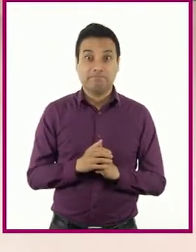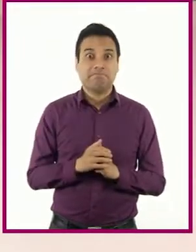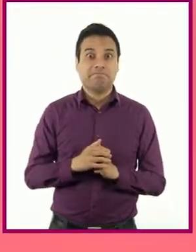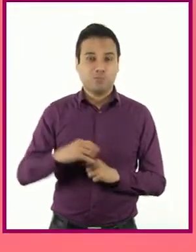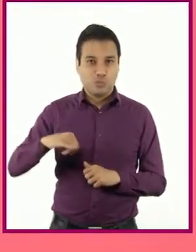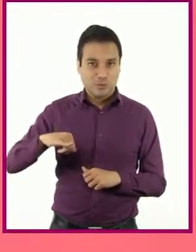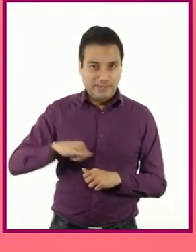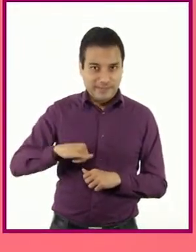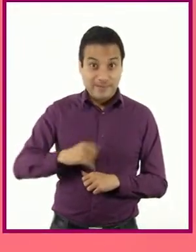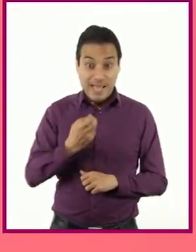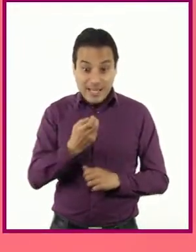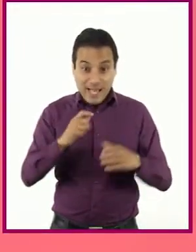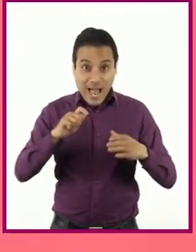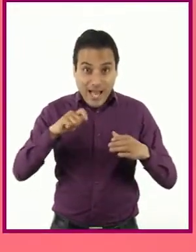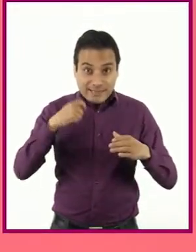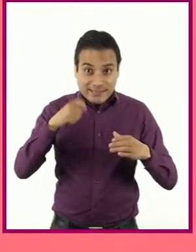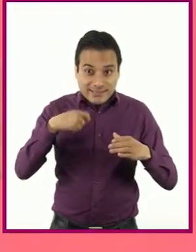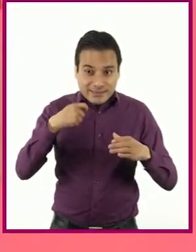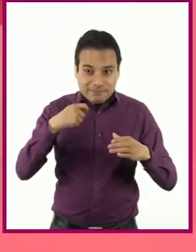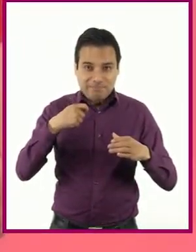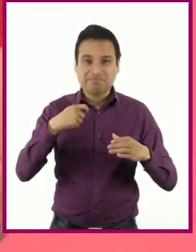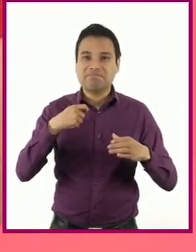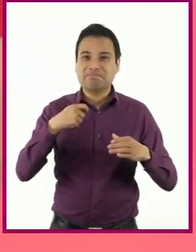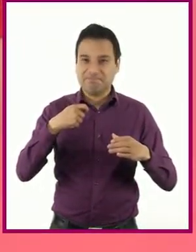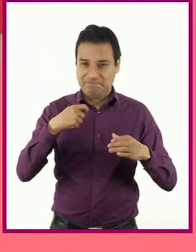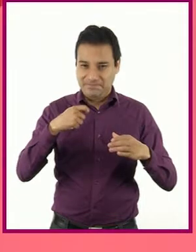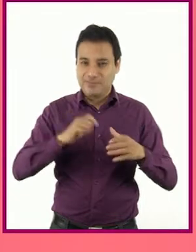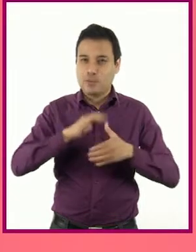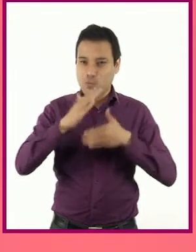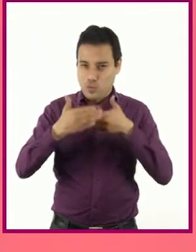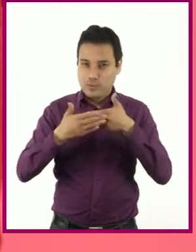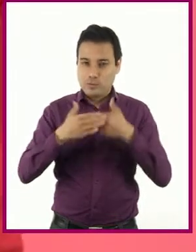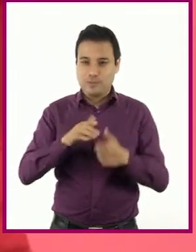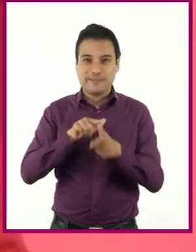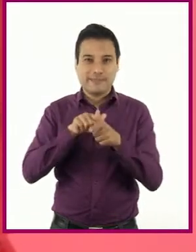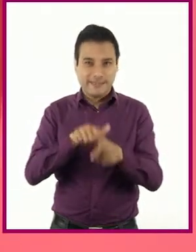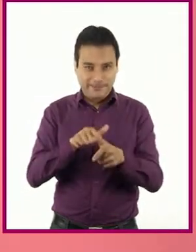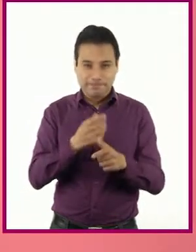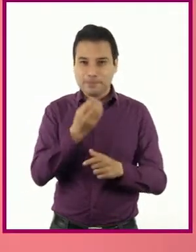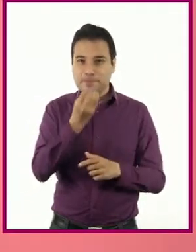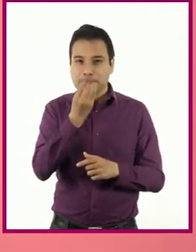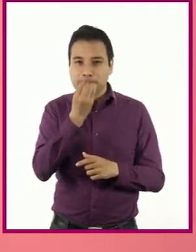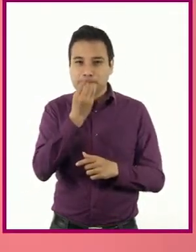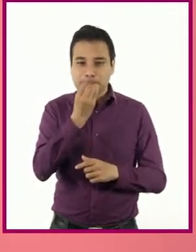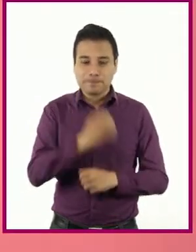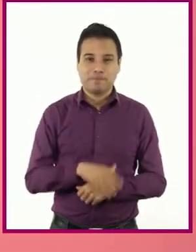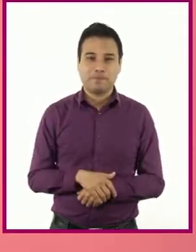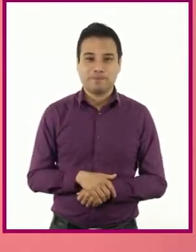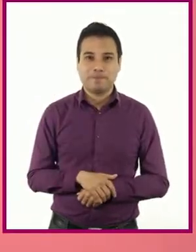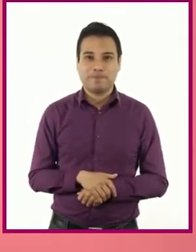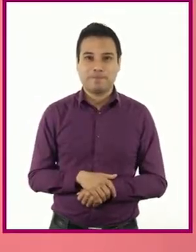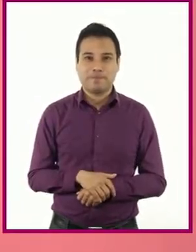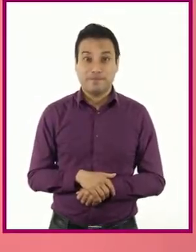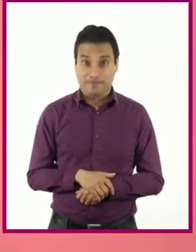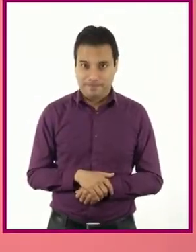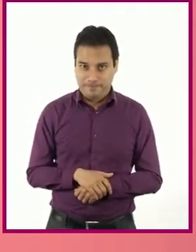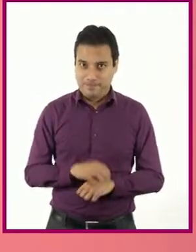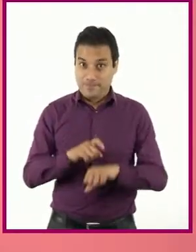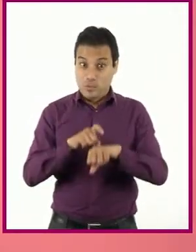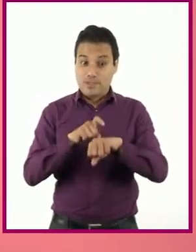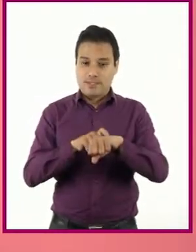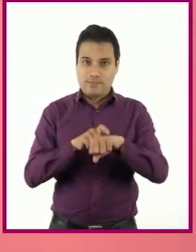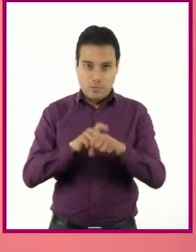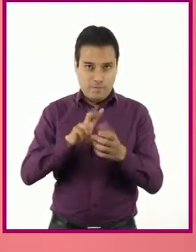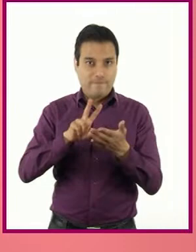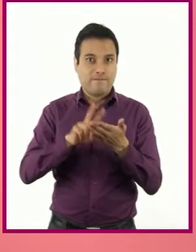Este refrigerio, sin duda, lo voy a incluir en mi compendio de botanas. Pero como el tiempo vale oro, es